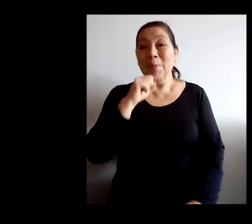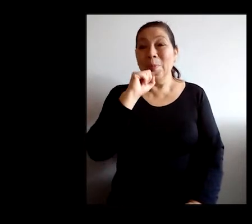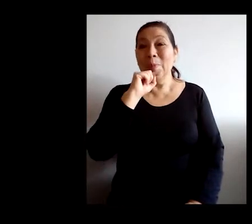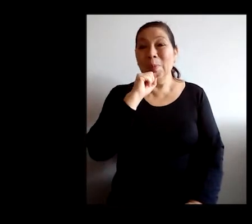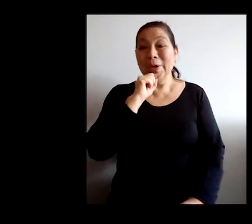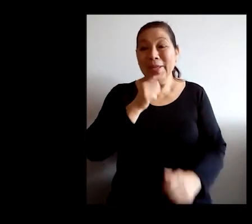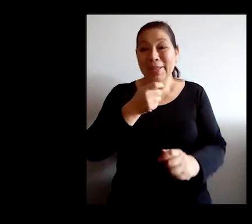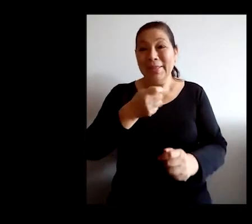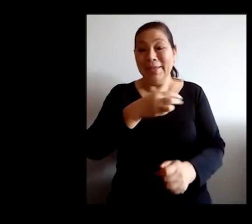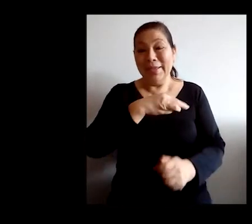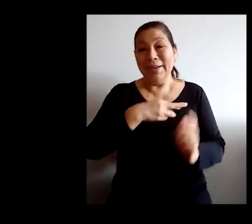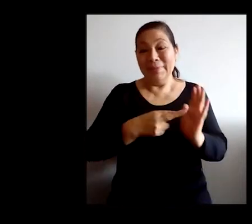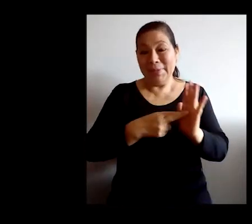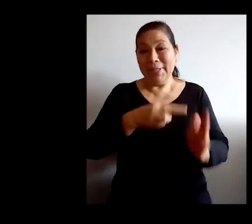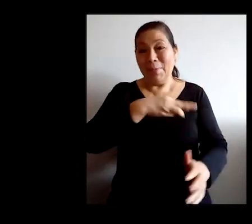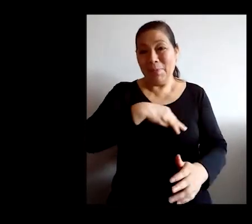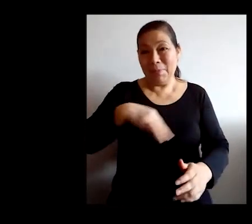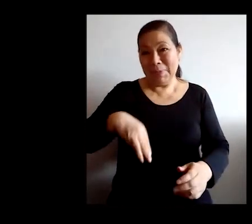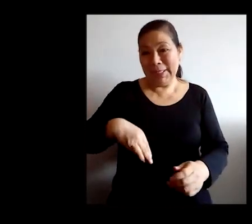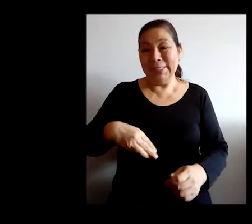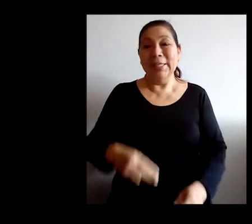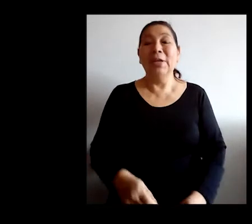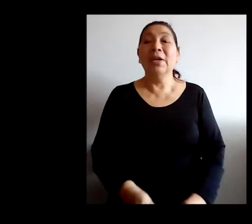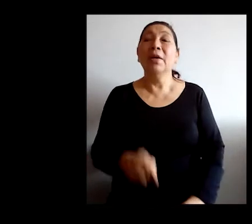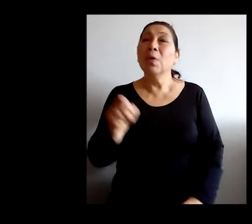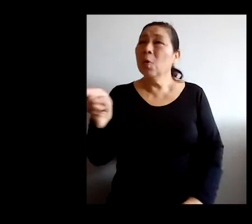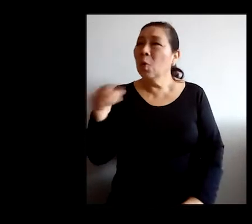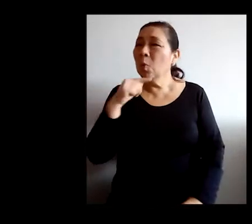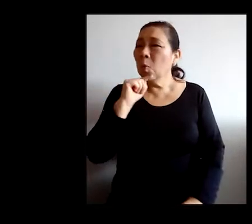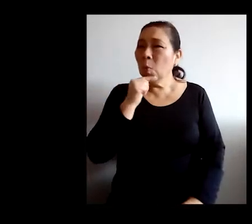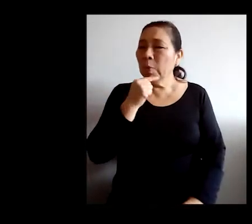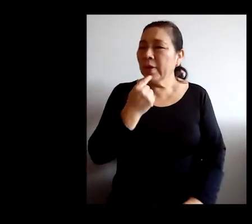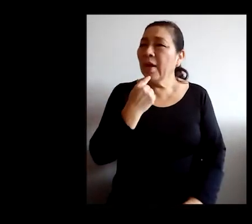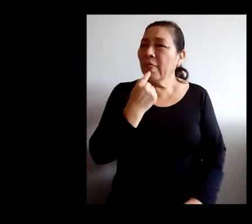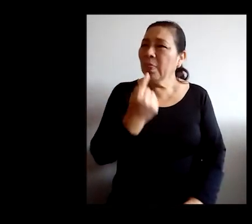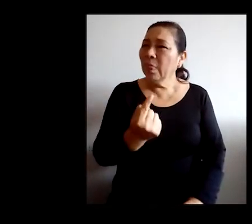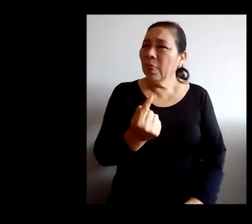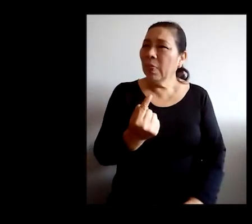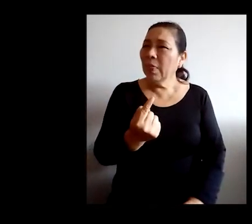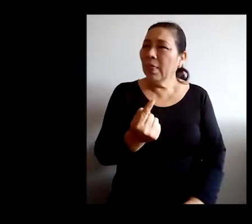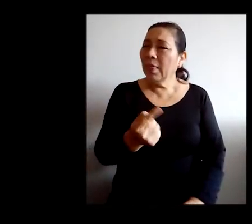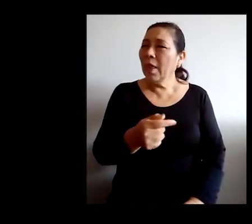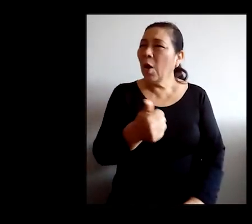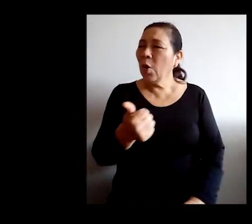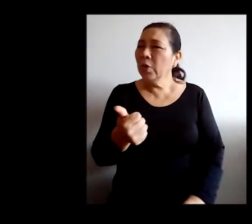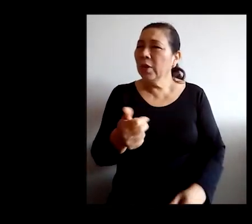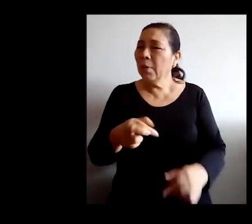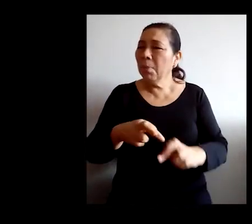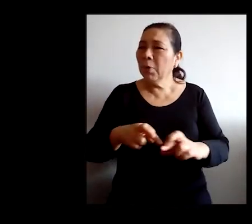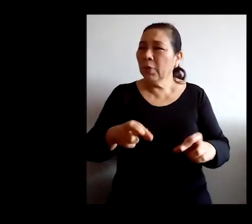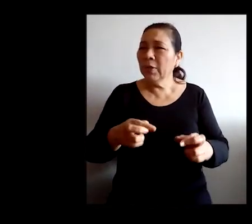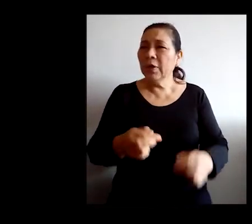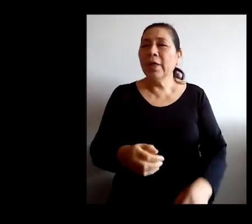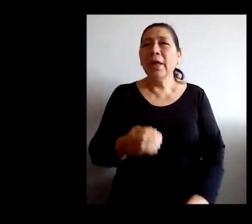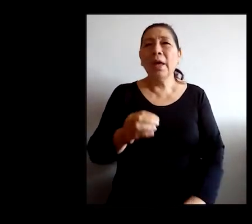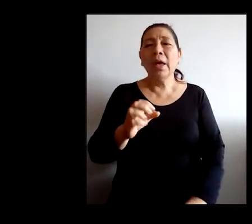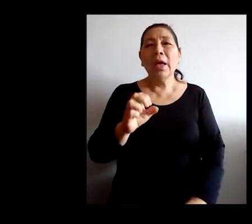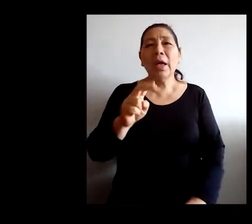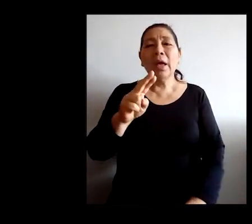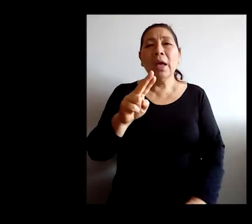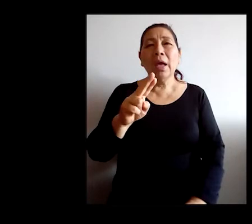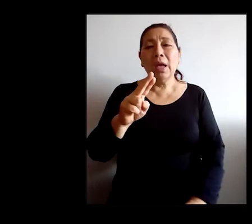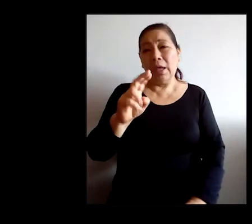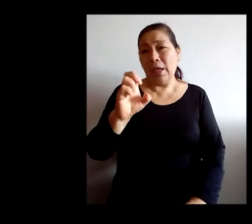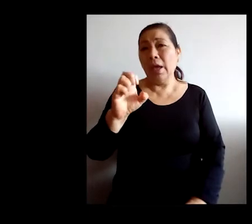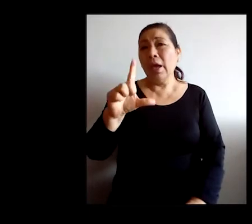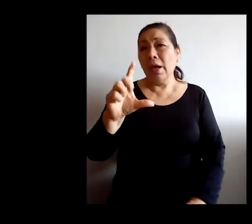procuradora lo siguiente. Ella ha hecho una referencia a nuestra jurisprudencia, al caso Elgo Ríos,